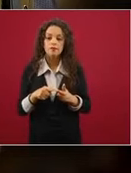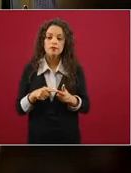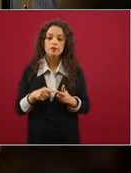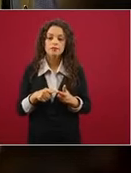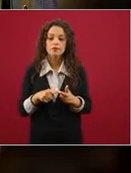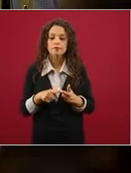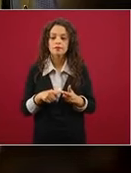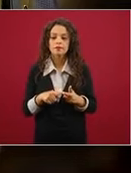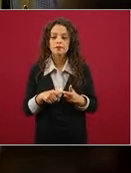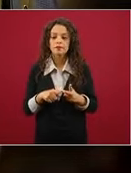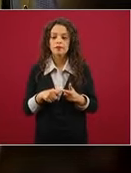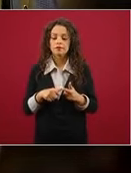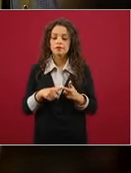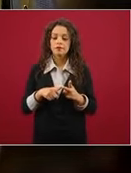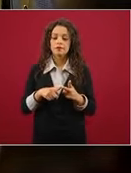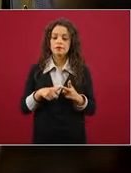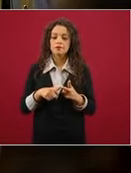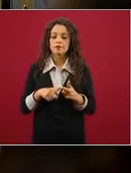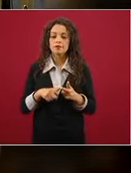es,